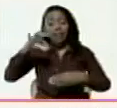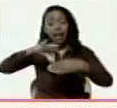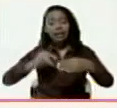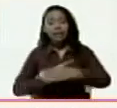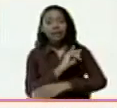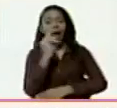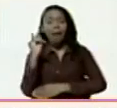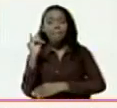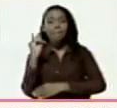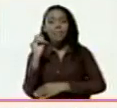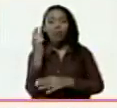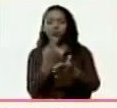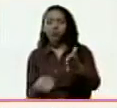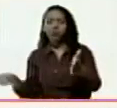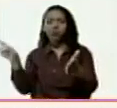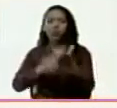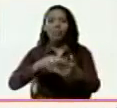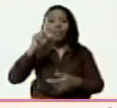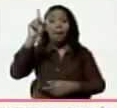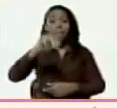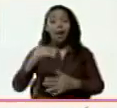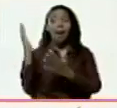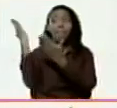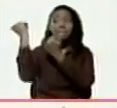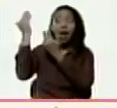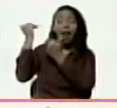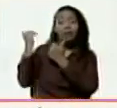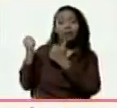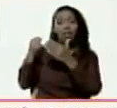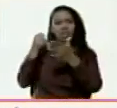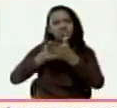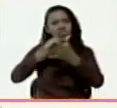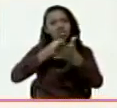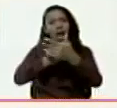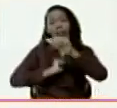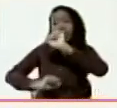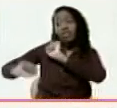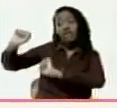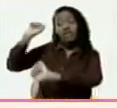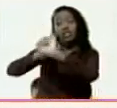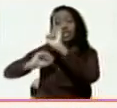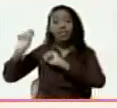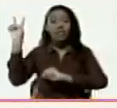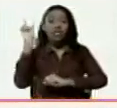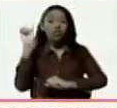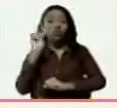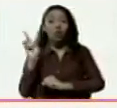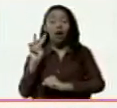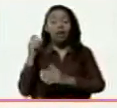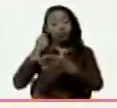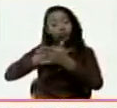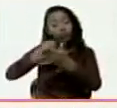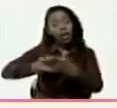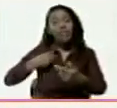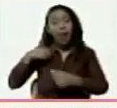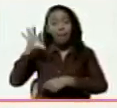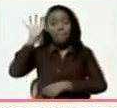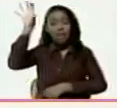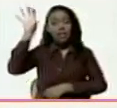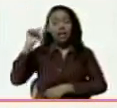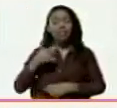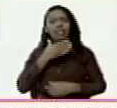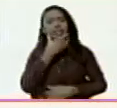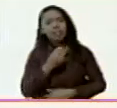comandante renovando también nuestra esperanza de combate por la defensa de venezuela y de combate de la paz pero desde diciembre